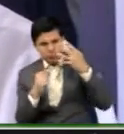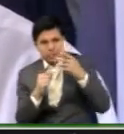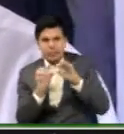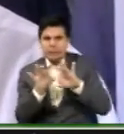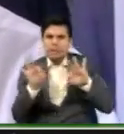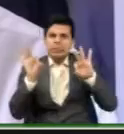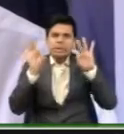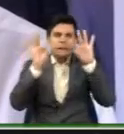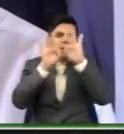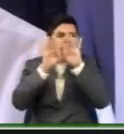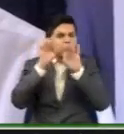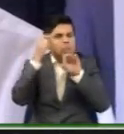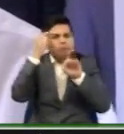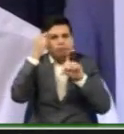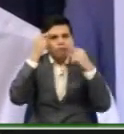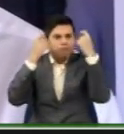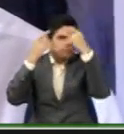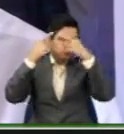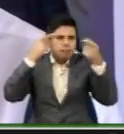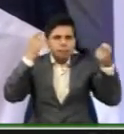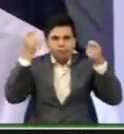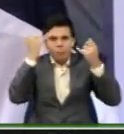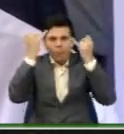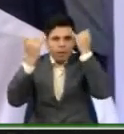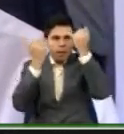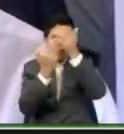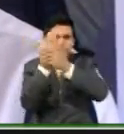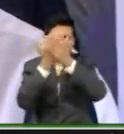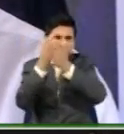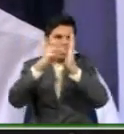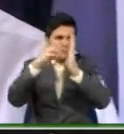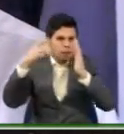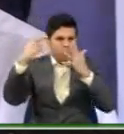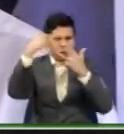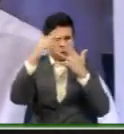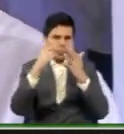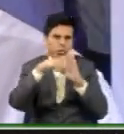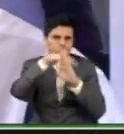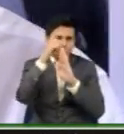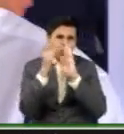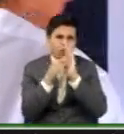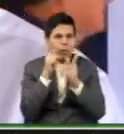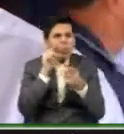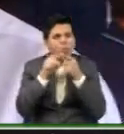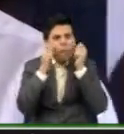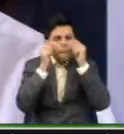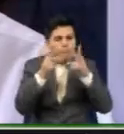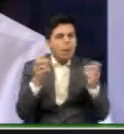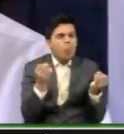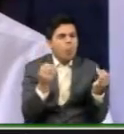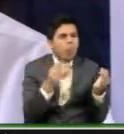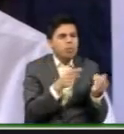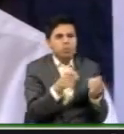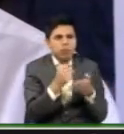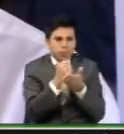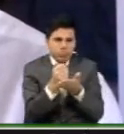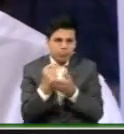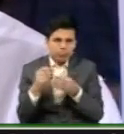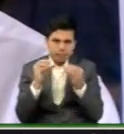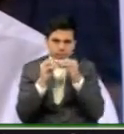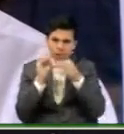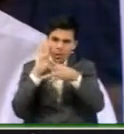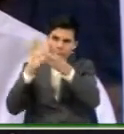ejes transversales como la innovación, la tecnología, el enfoque poblacional, las